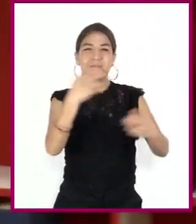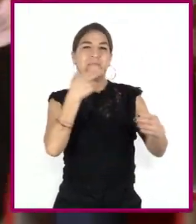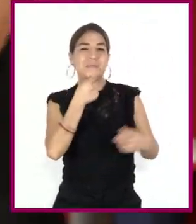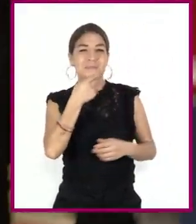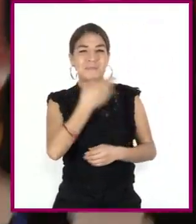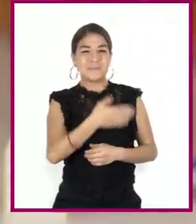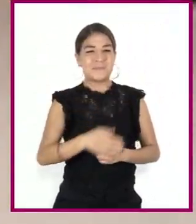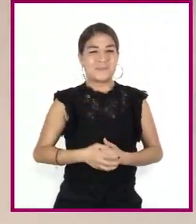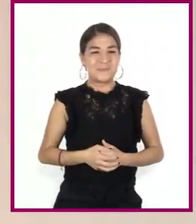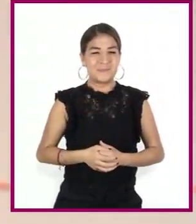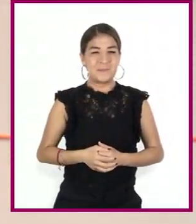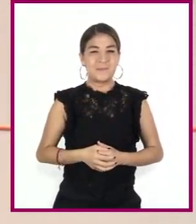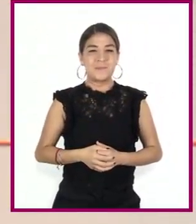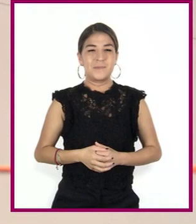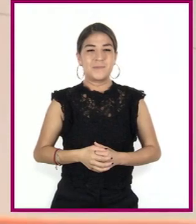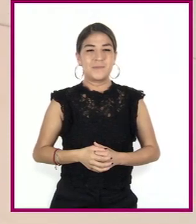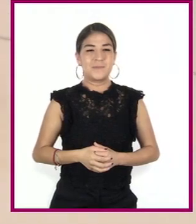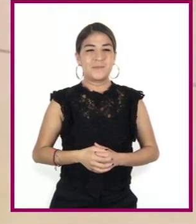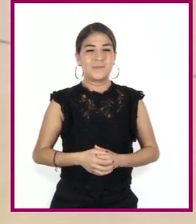Vamos.